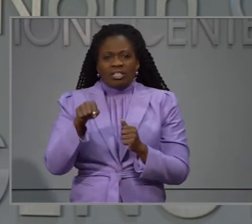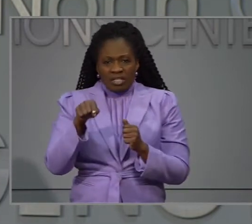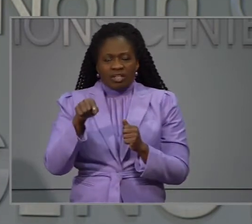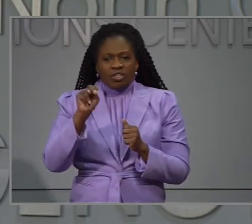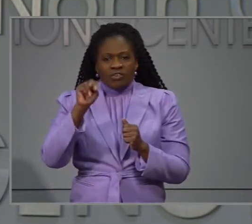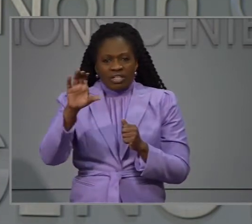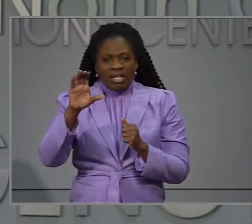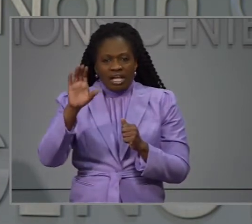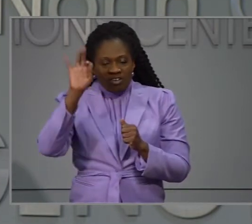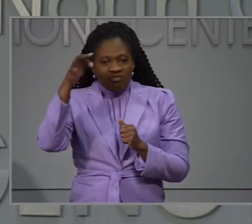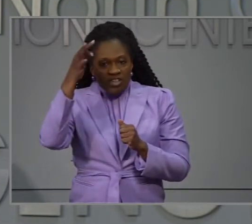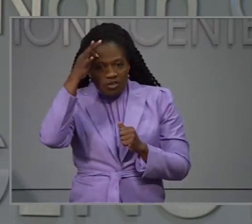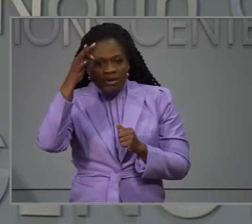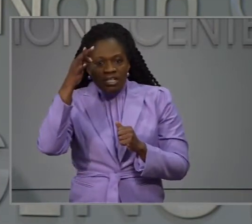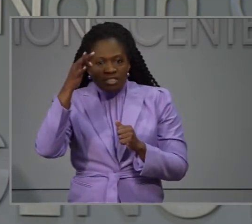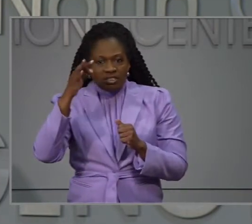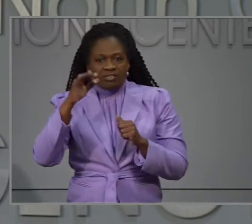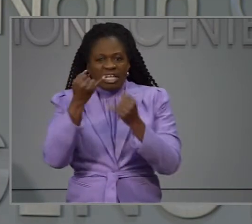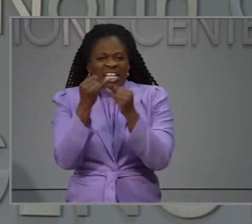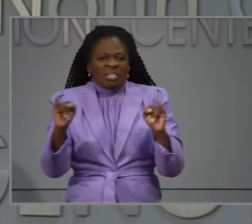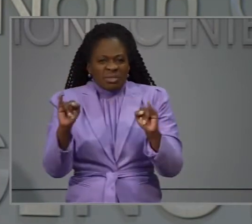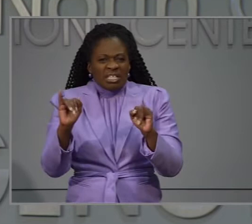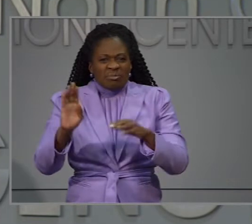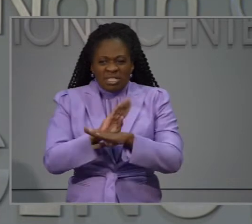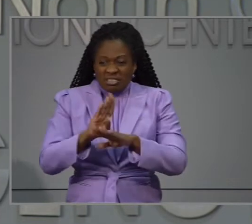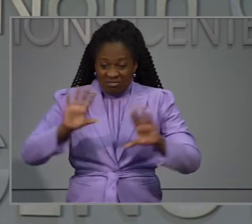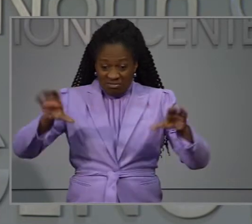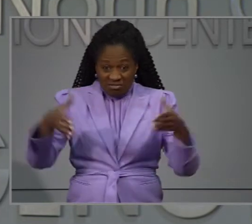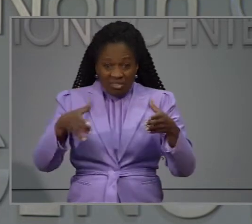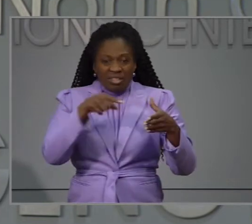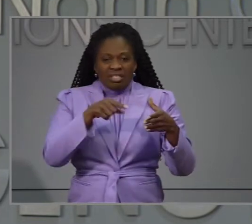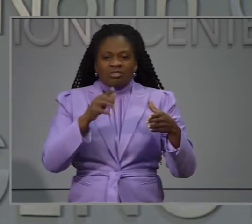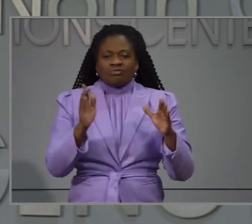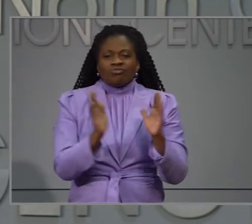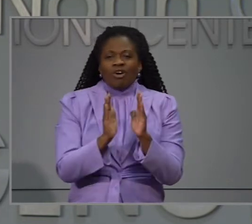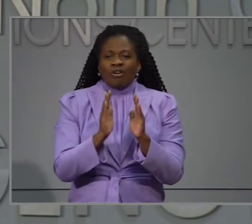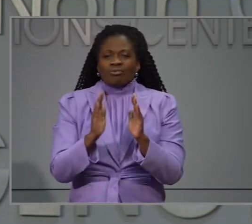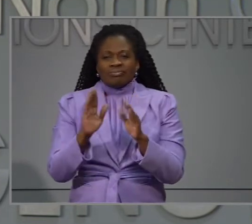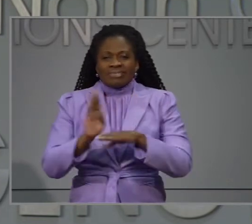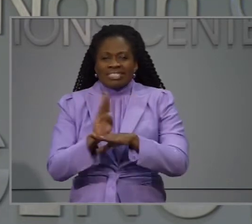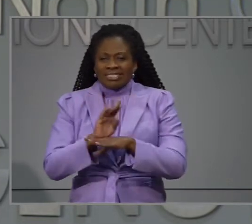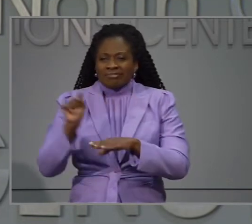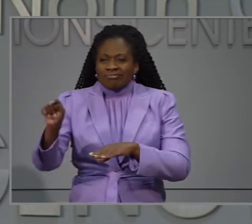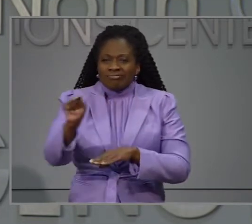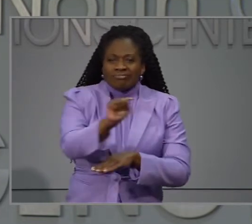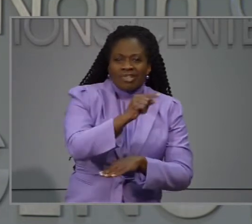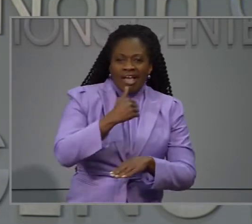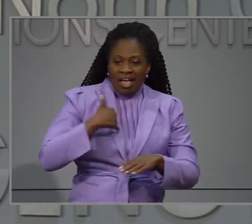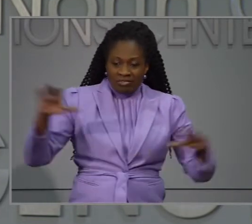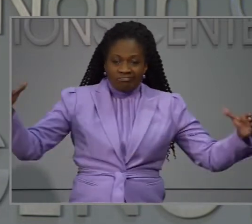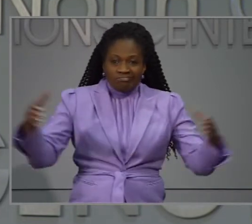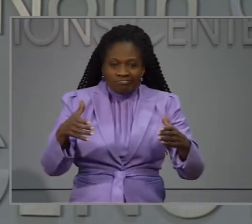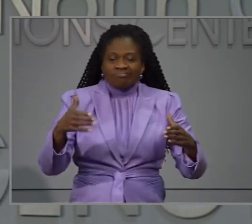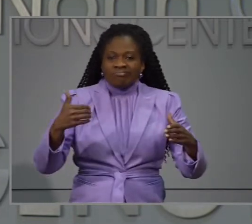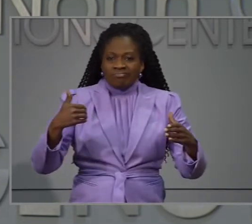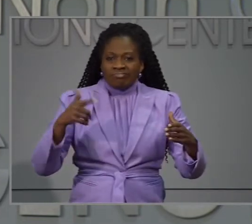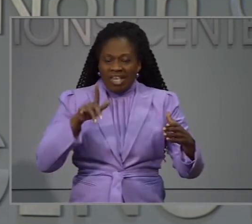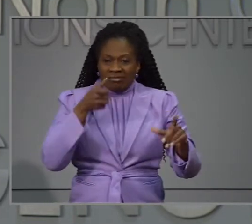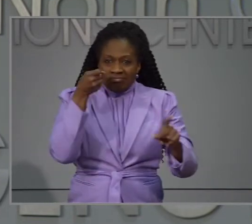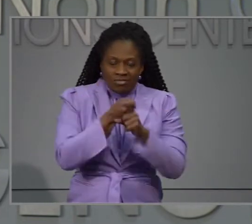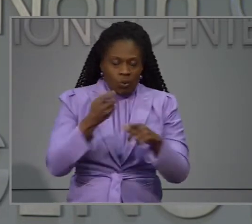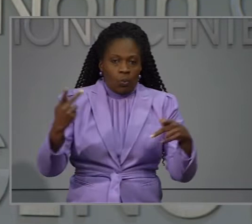con la federación de negocios independientes que es un grupo de pequeños negocios en carolina del norte